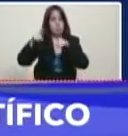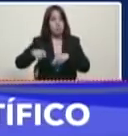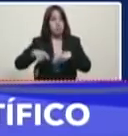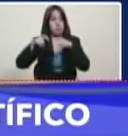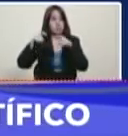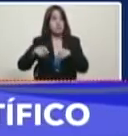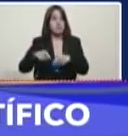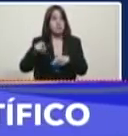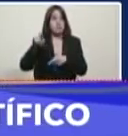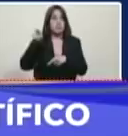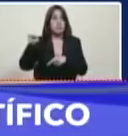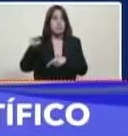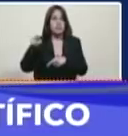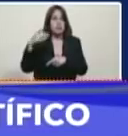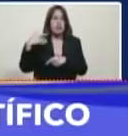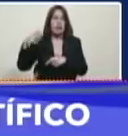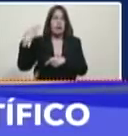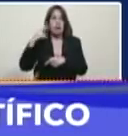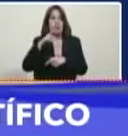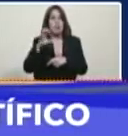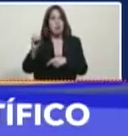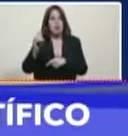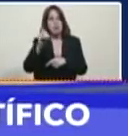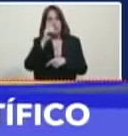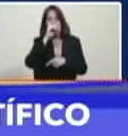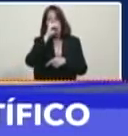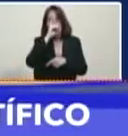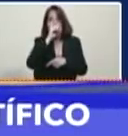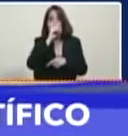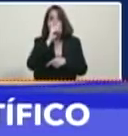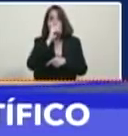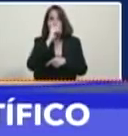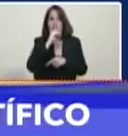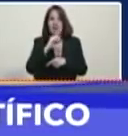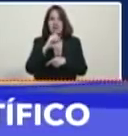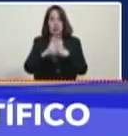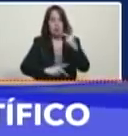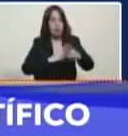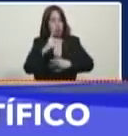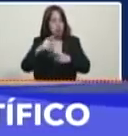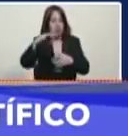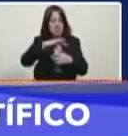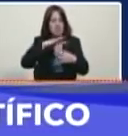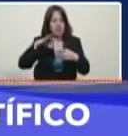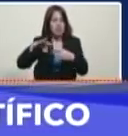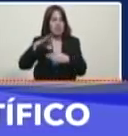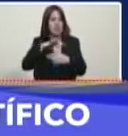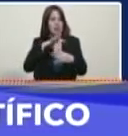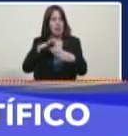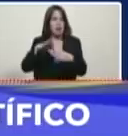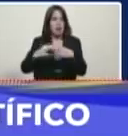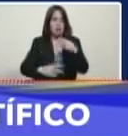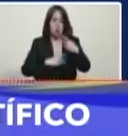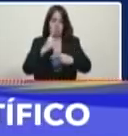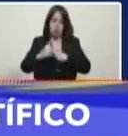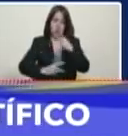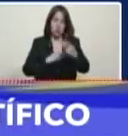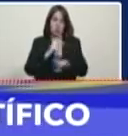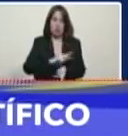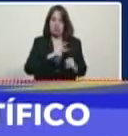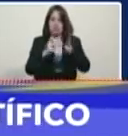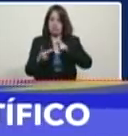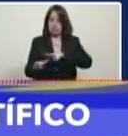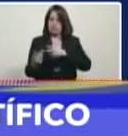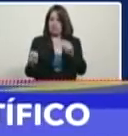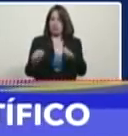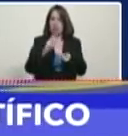Lalo. Desde hace 20 años la red ProIMPA comenzó como un núcleo de producción de semillas agámicas con una transferencia de tecnología